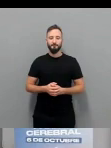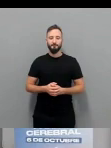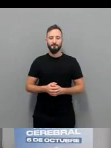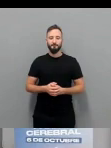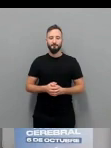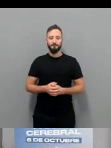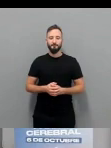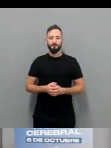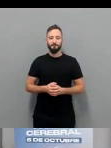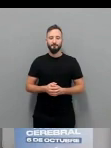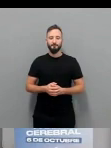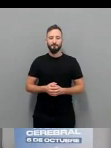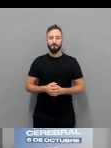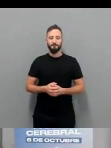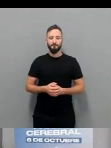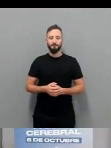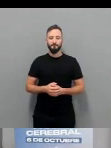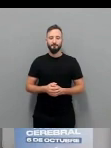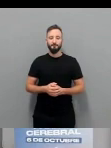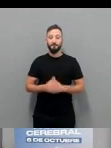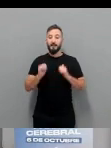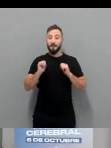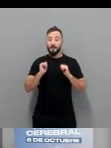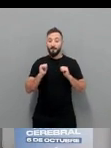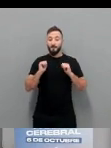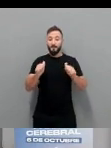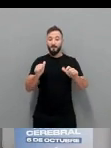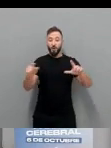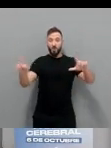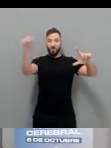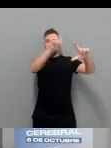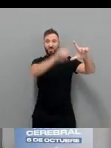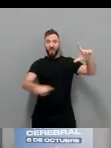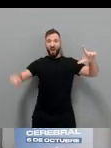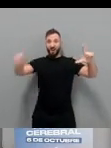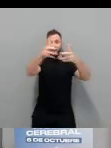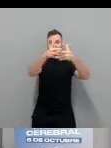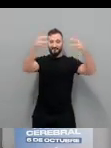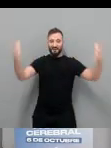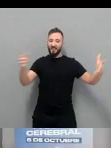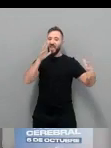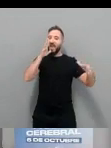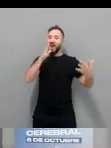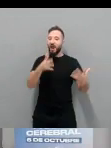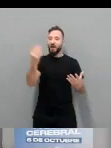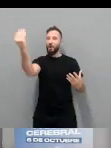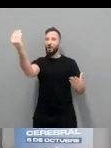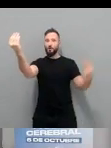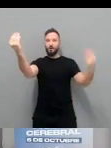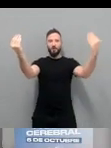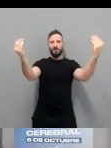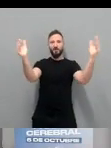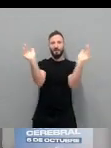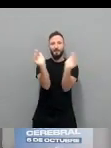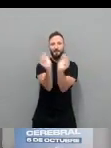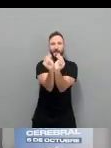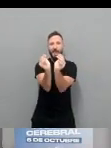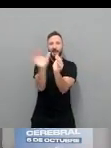Al principio comenzamos con una diana muy grande y ahora ya es capaz de elegir entre dos opciones más pequeñas. Muy bien,